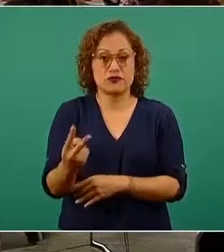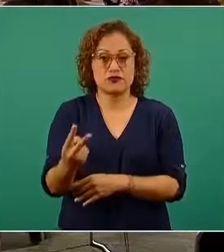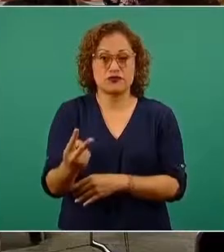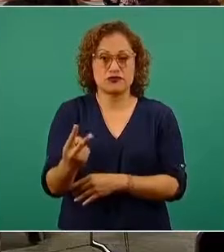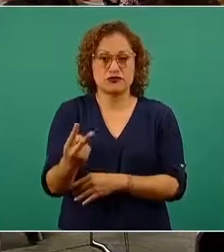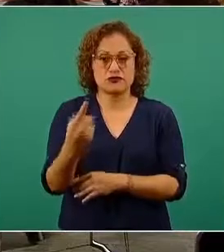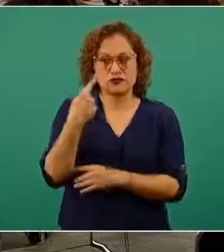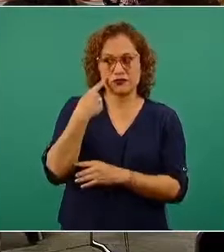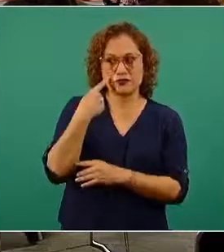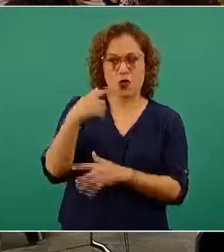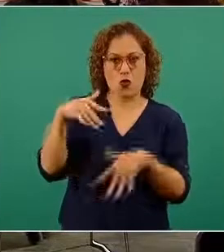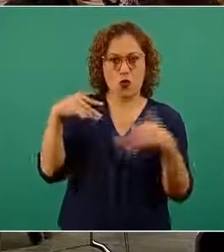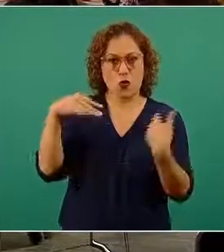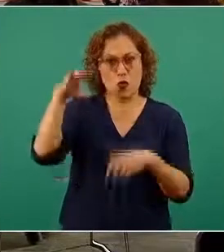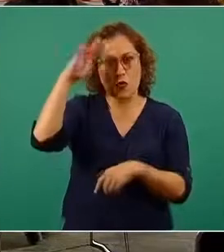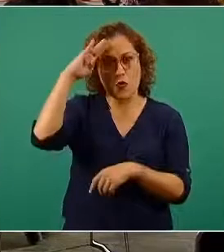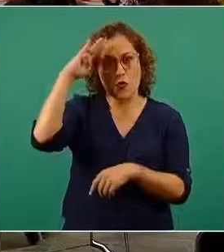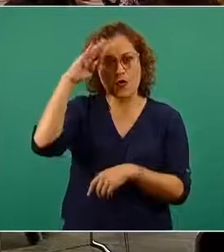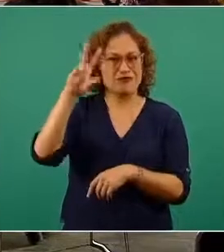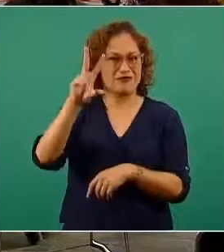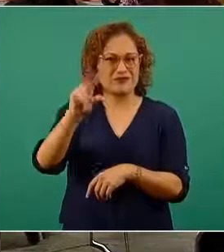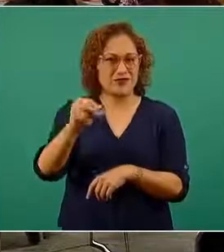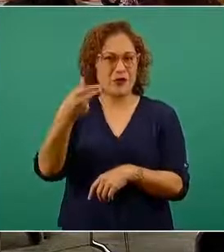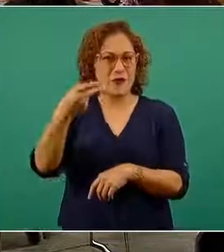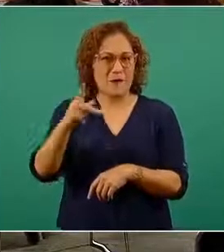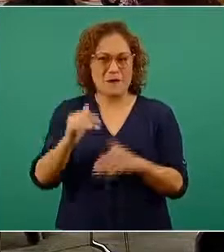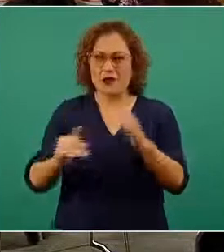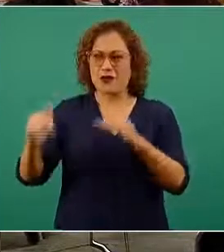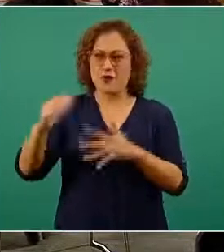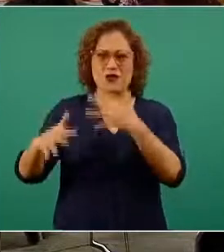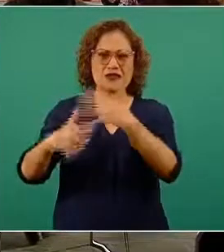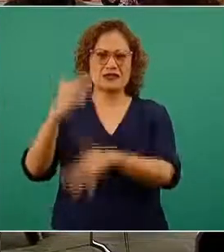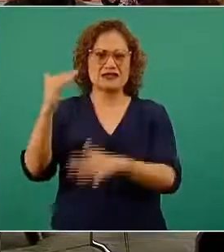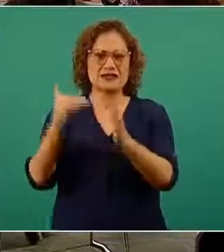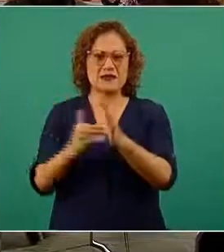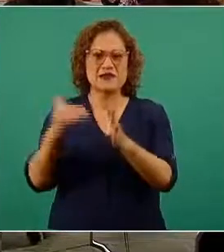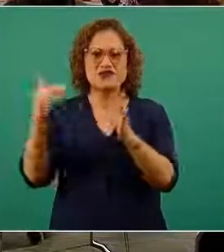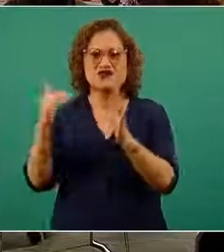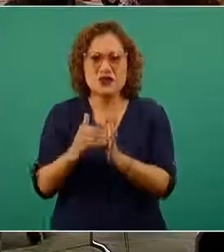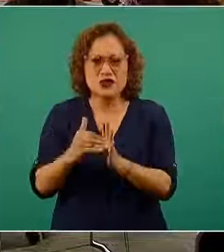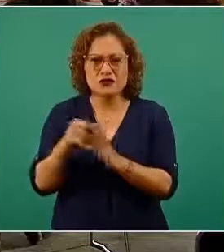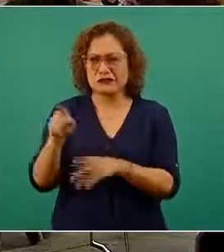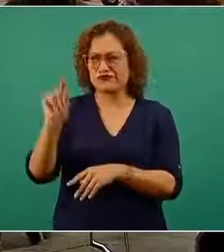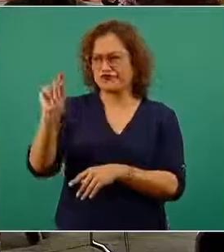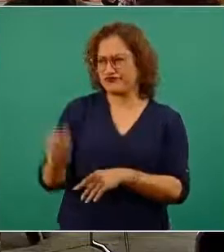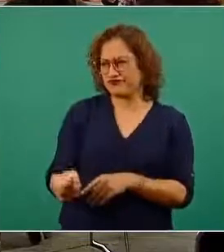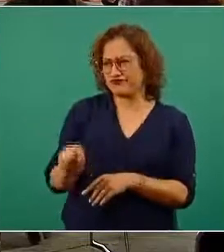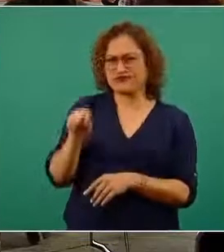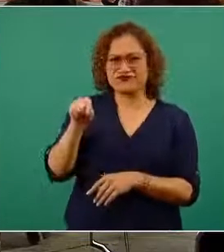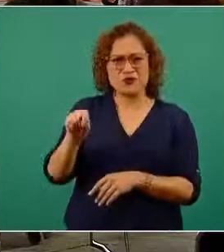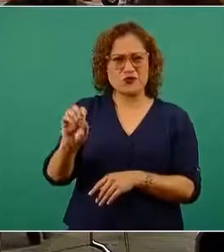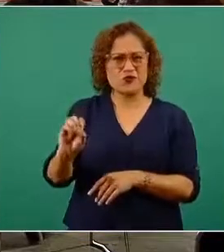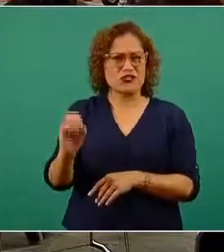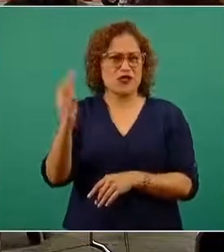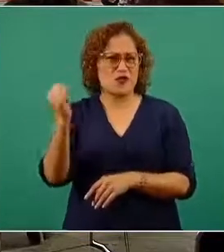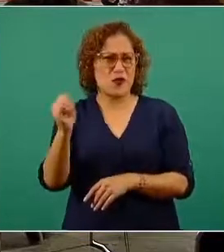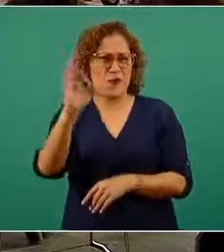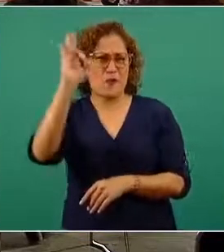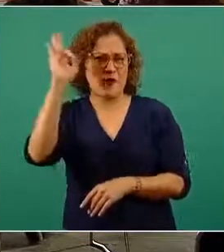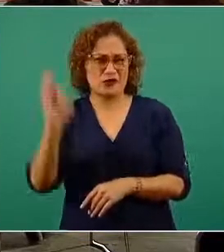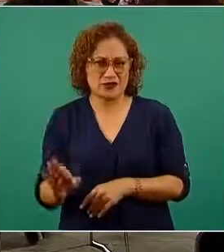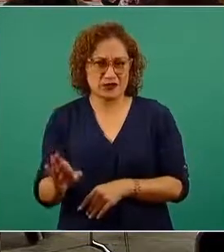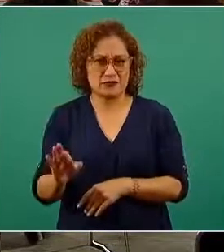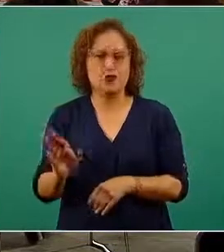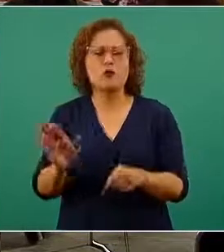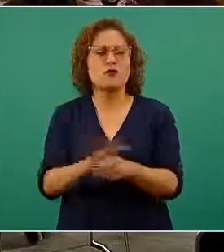montón, pero si lo comparamos con los 15 millones es 0.09. Estas pérdidas sí son por